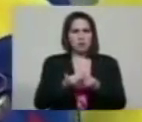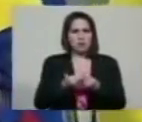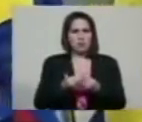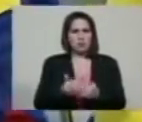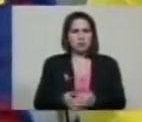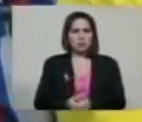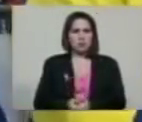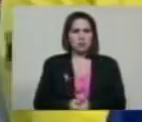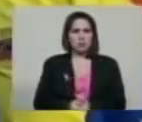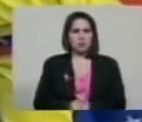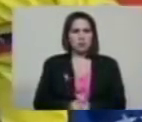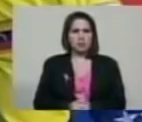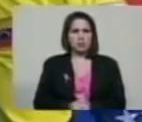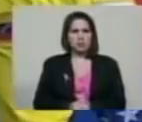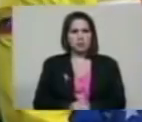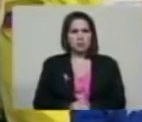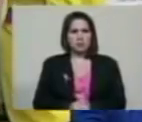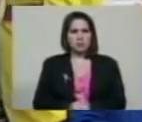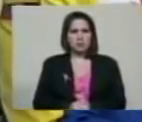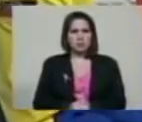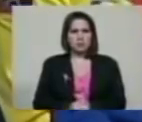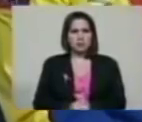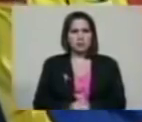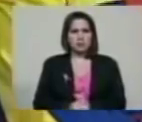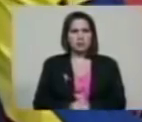Biscocuy? ¿Qué participas tú?